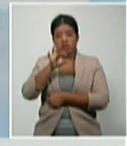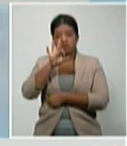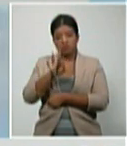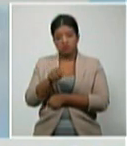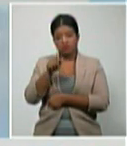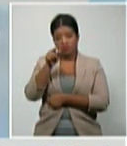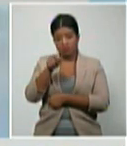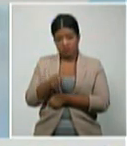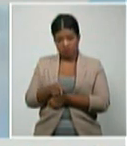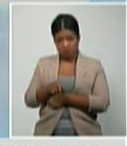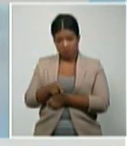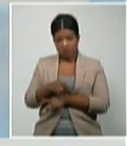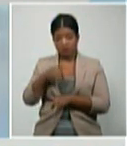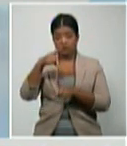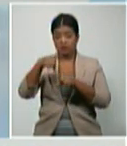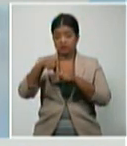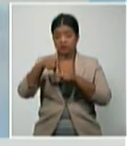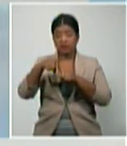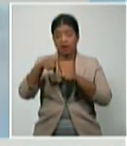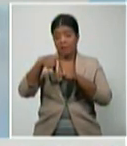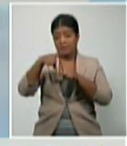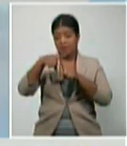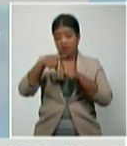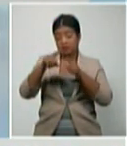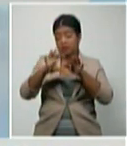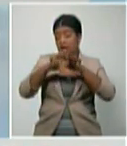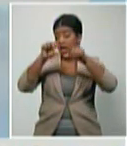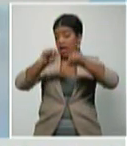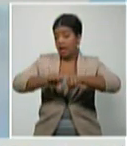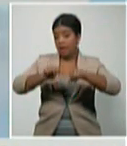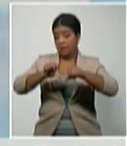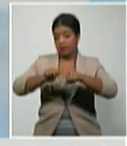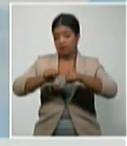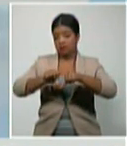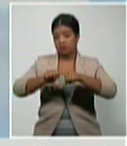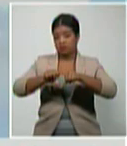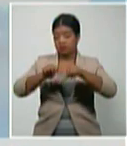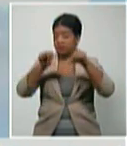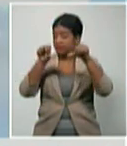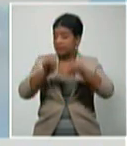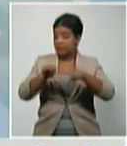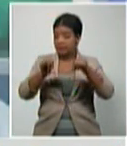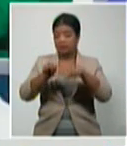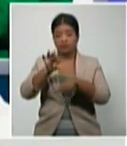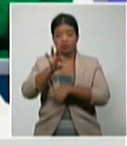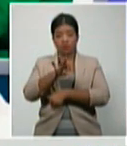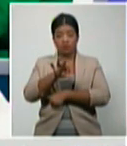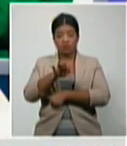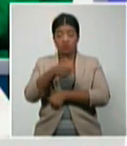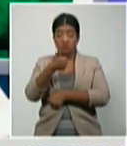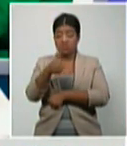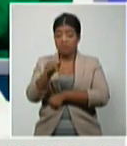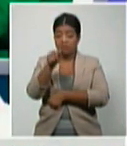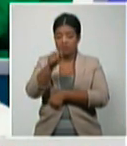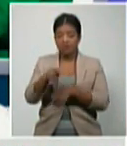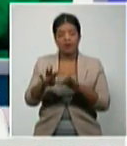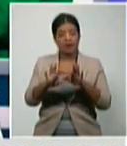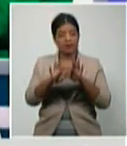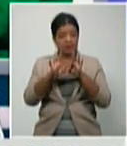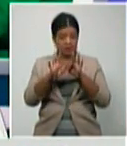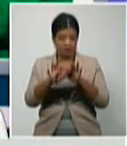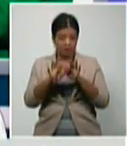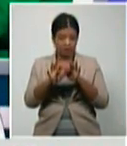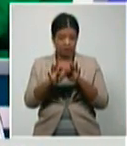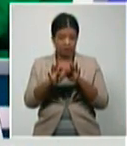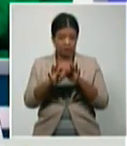en las terapias intensivas, 8 en estado crítico y 10 en estado grave. Pudiéramos